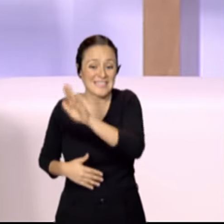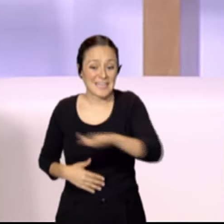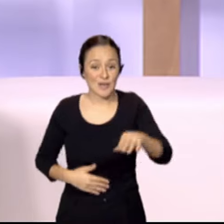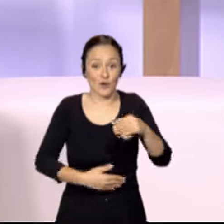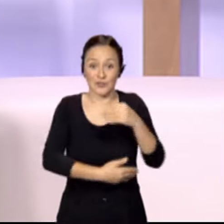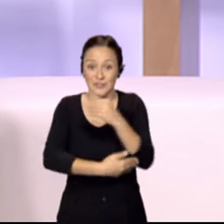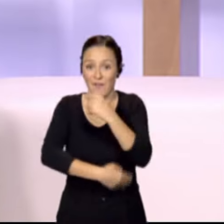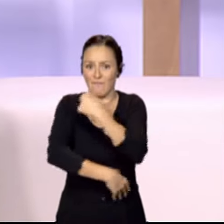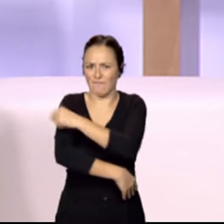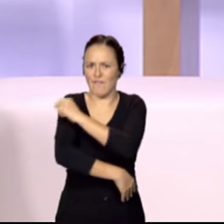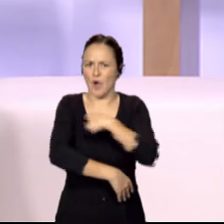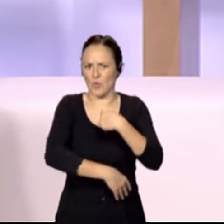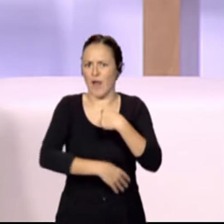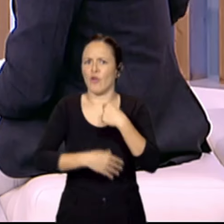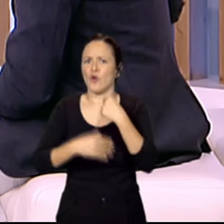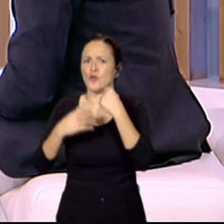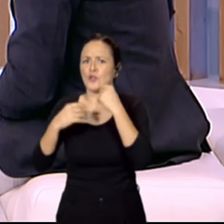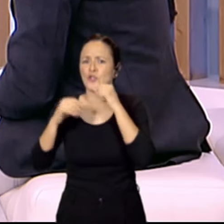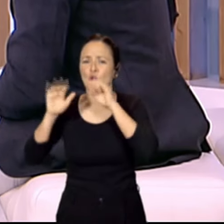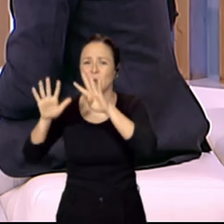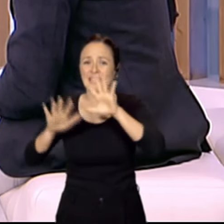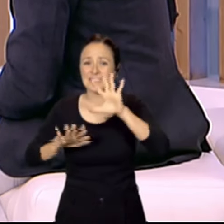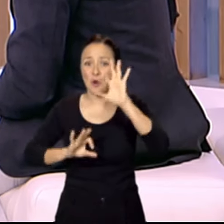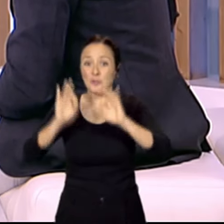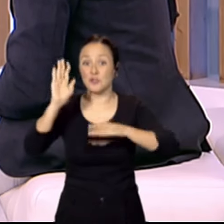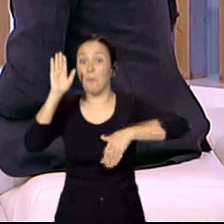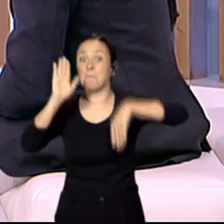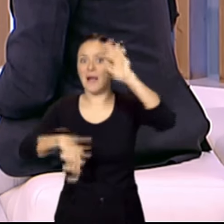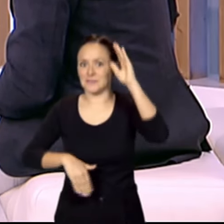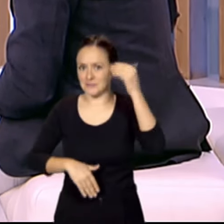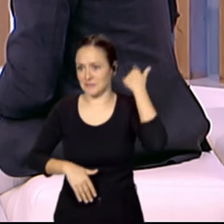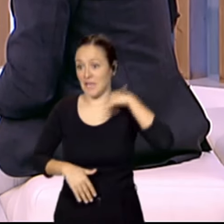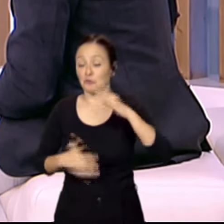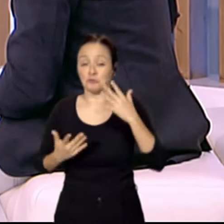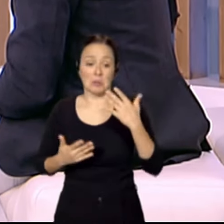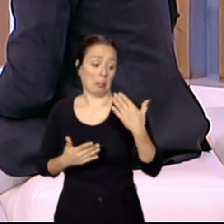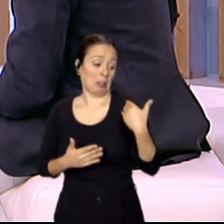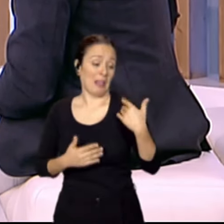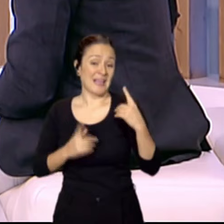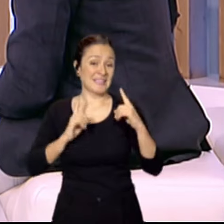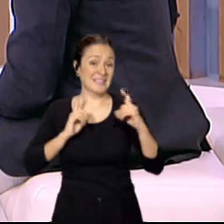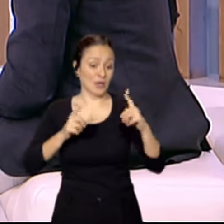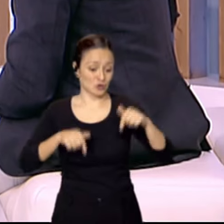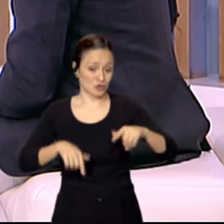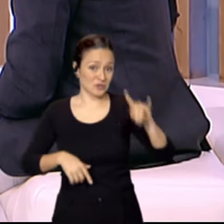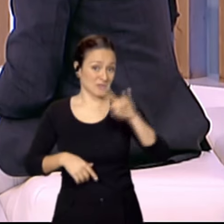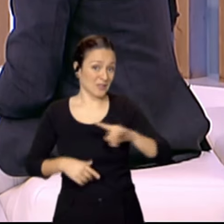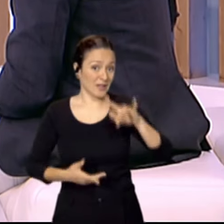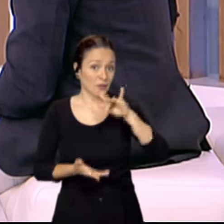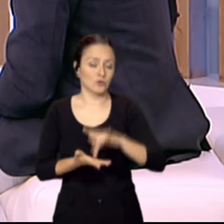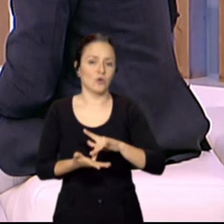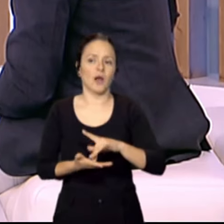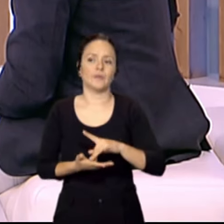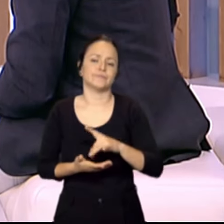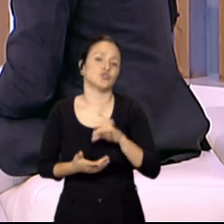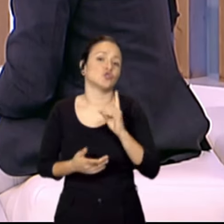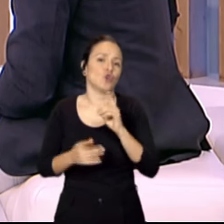sarampión son superiores al 95 por y por tanto los últimos casos que hemos tenido de sarampión en Canarias Siempre han sido casos